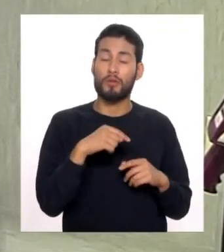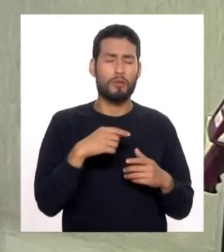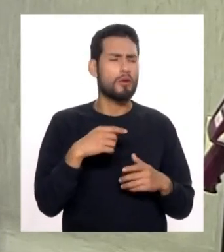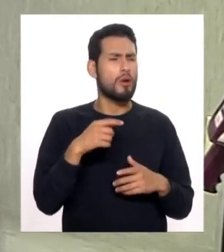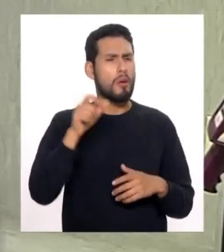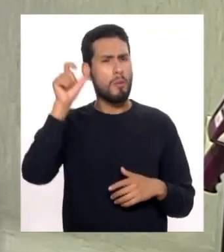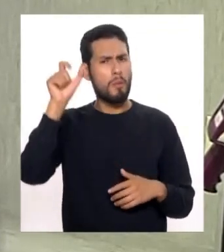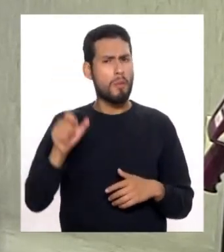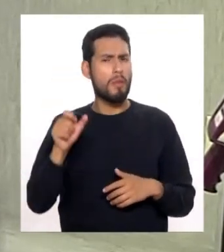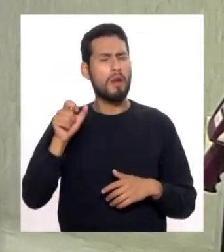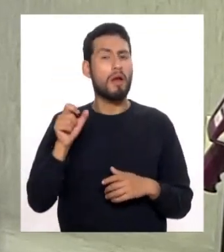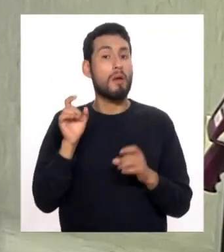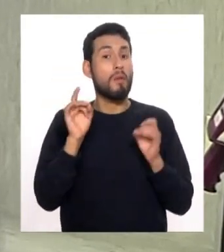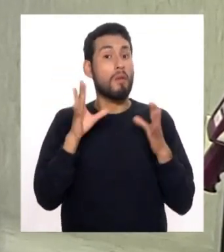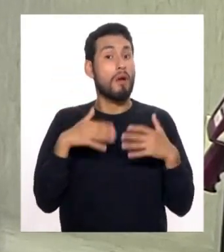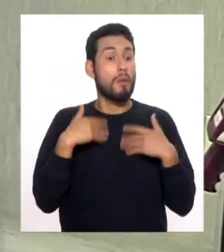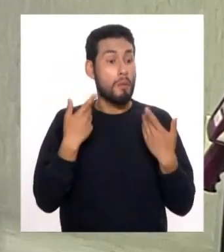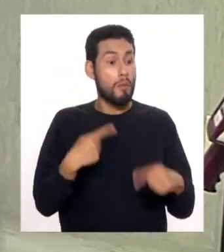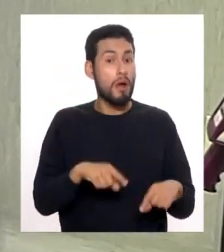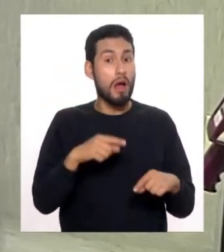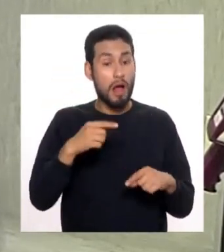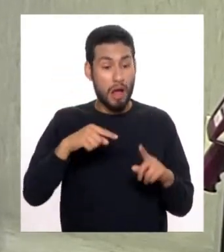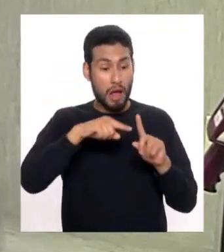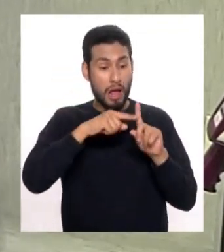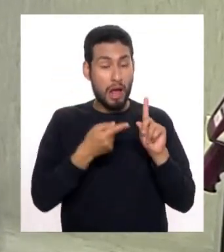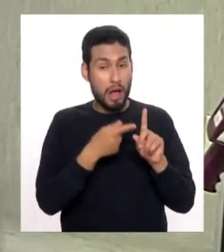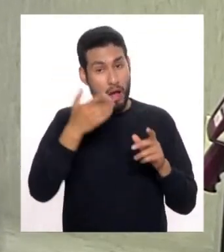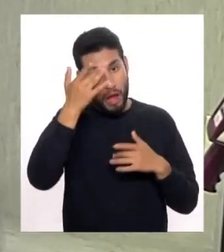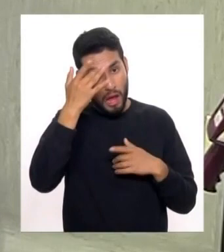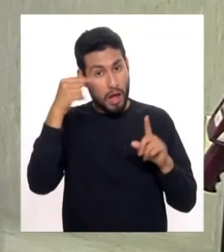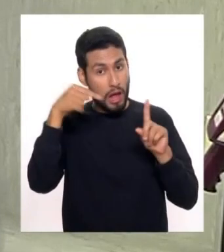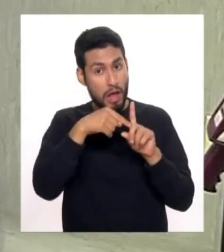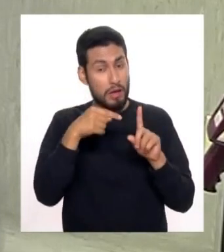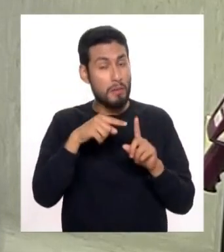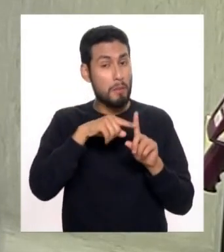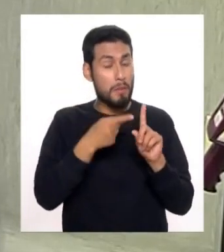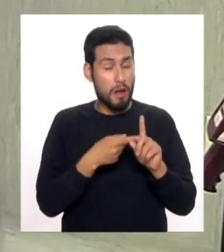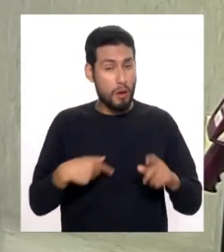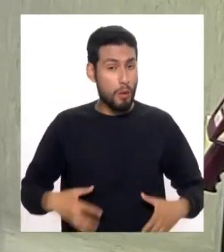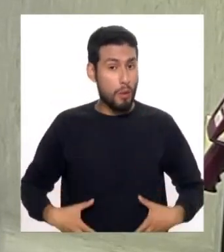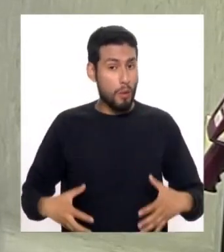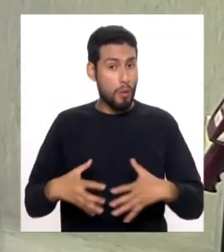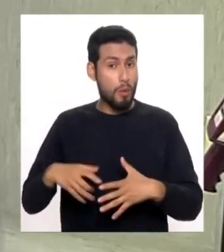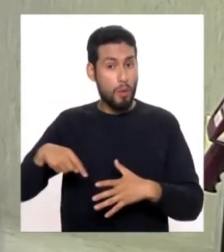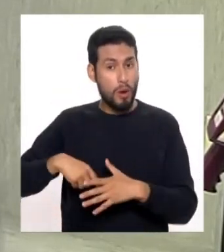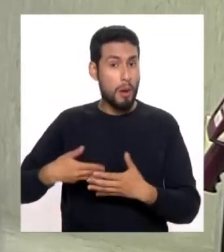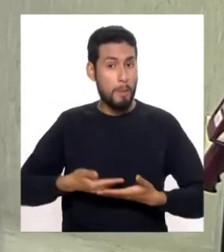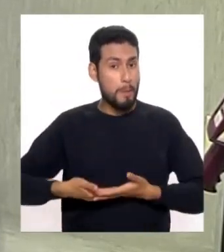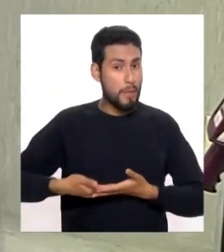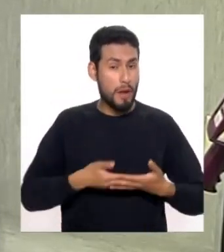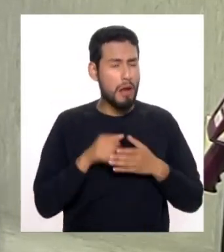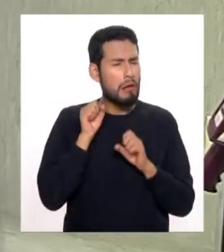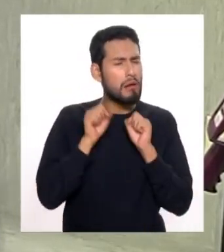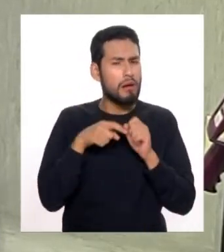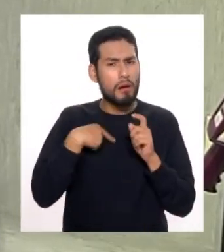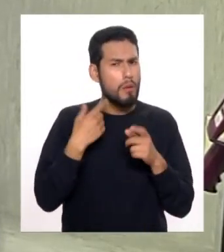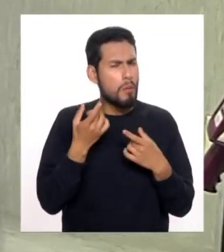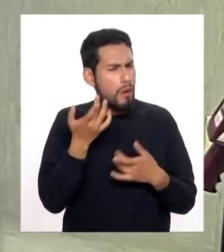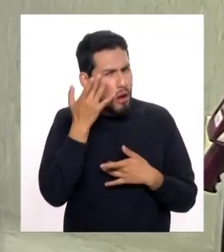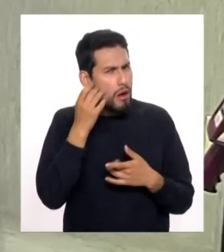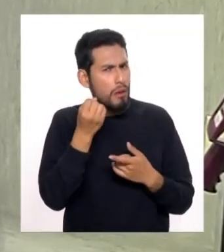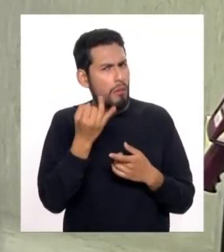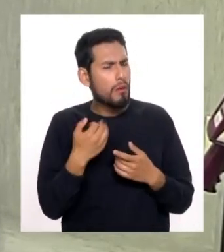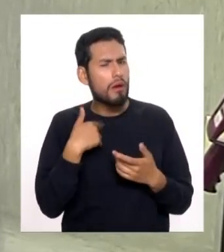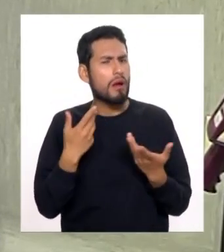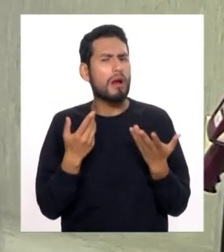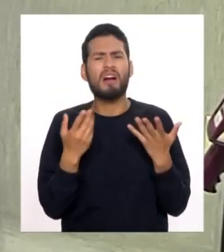paciente llega con una posible patología fetal, de pronto una malformación en el feto, ¿cuál es el procedimiento? ¿Cómo es que